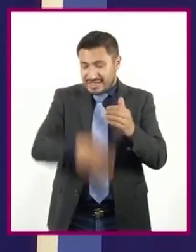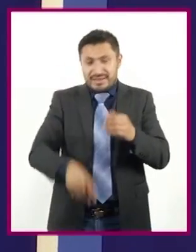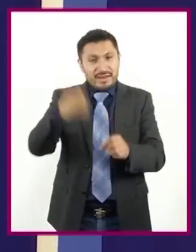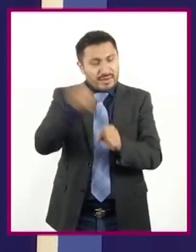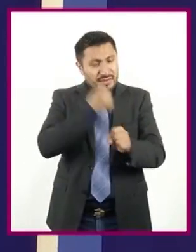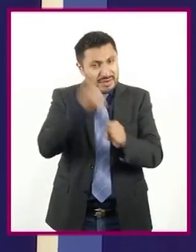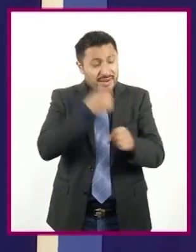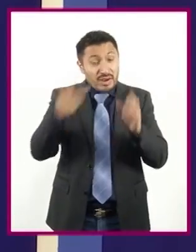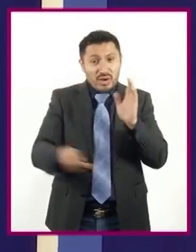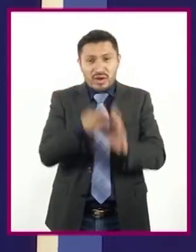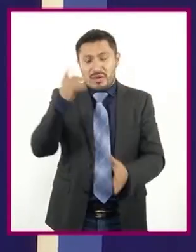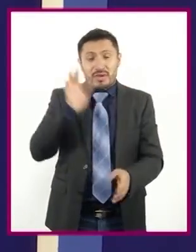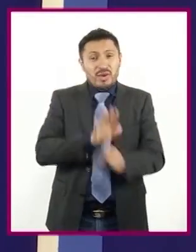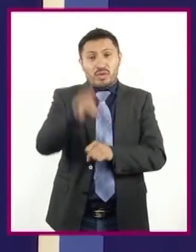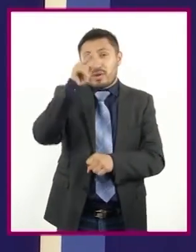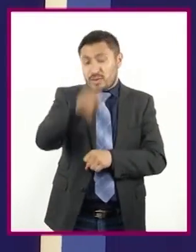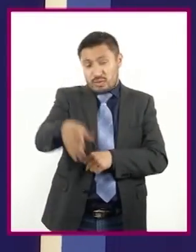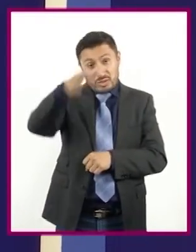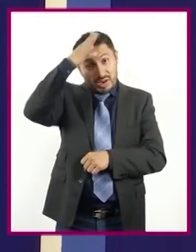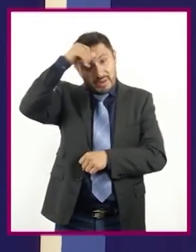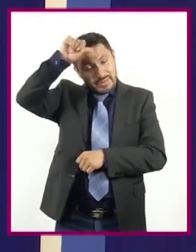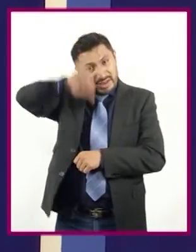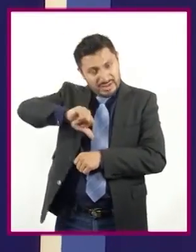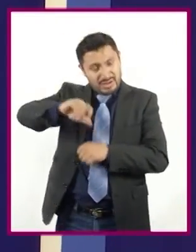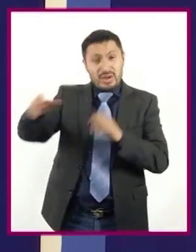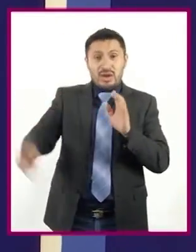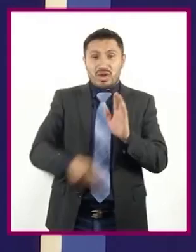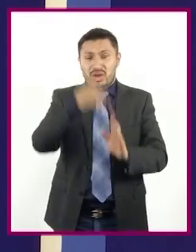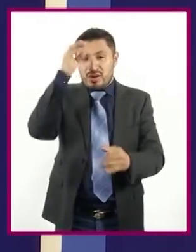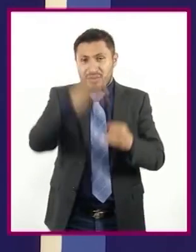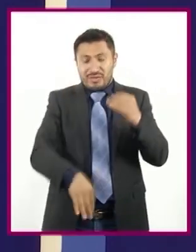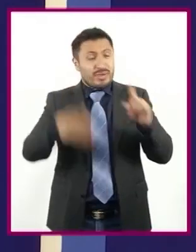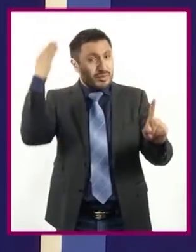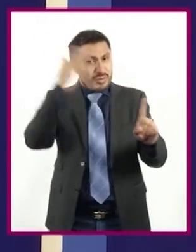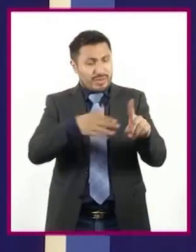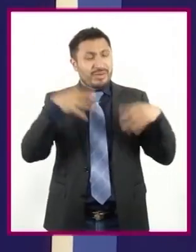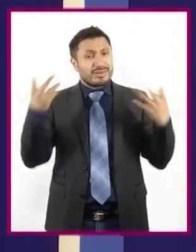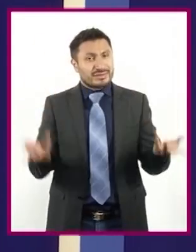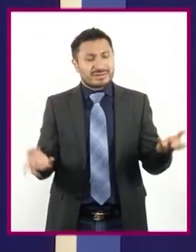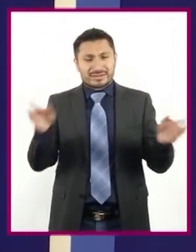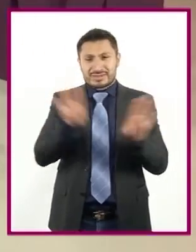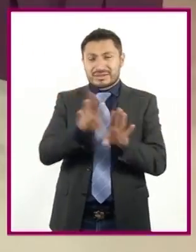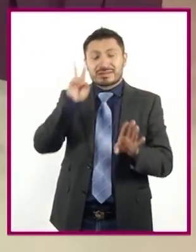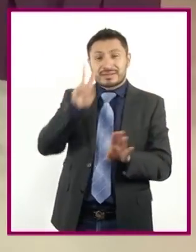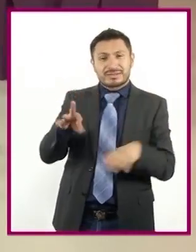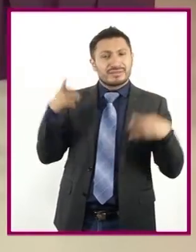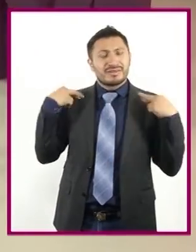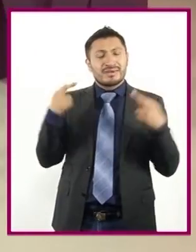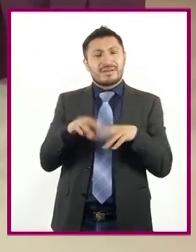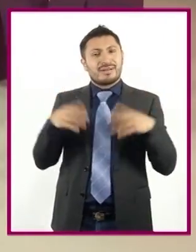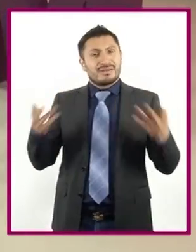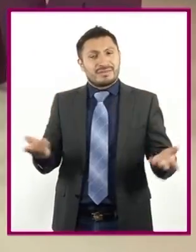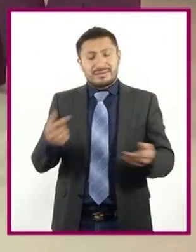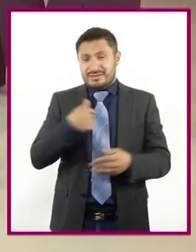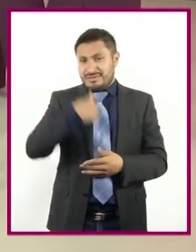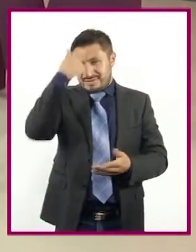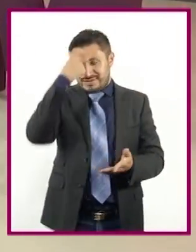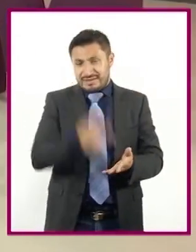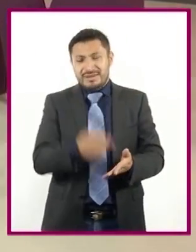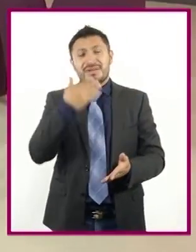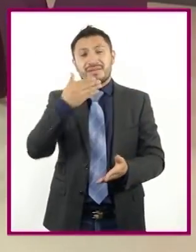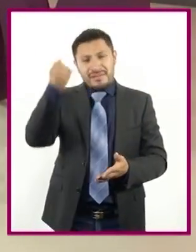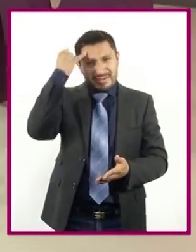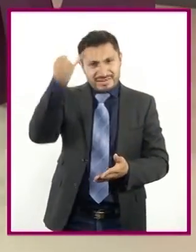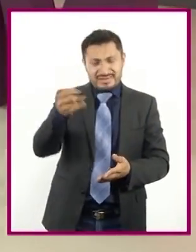una vez más los conocimientos que adquirimos y hagamos un último reto. ¿Qué le parece la idea, profesora? Me parece muy buena